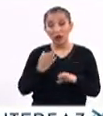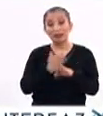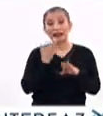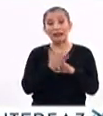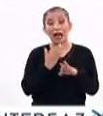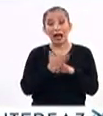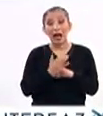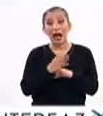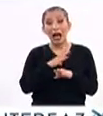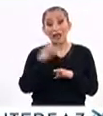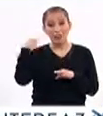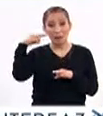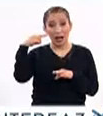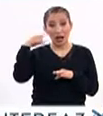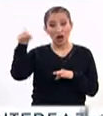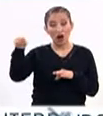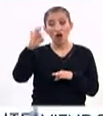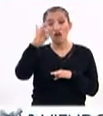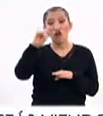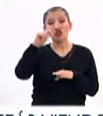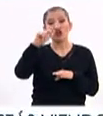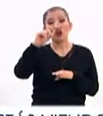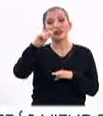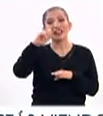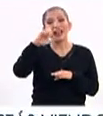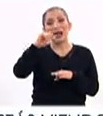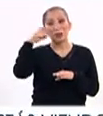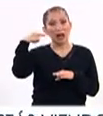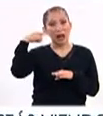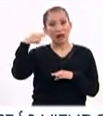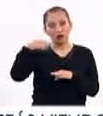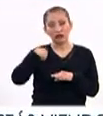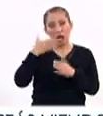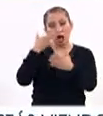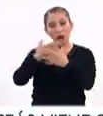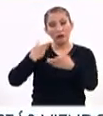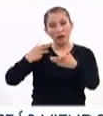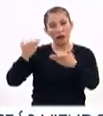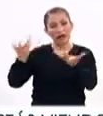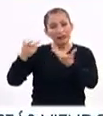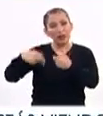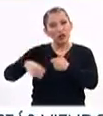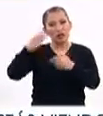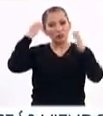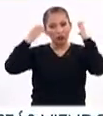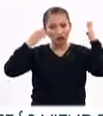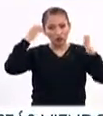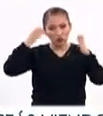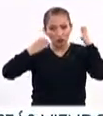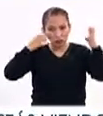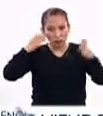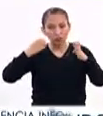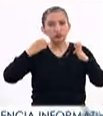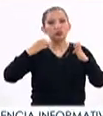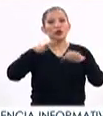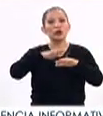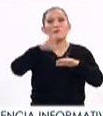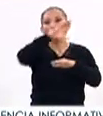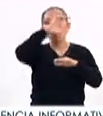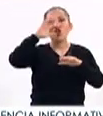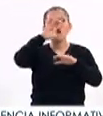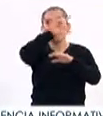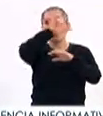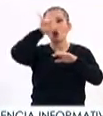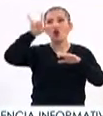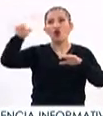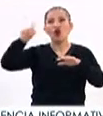en este momento en Veracruz, Fototeca Veracruz, nosotros estamos haciendo una exposición de la